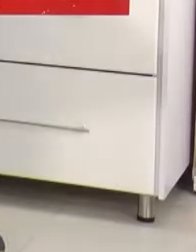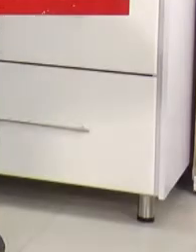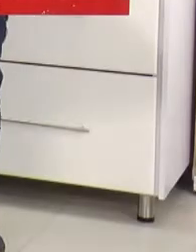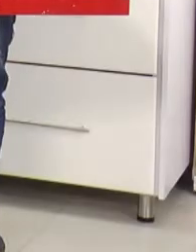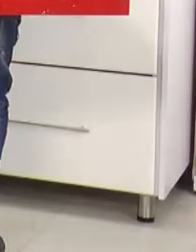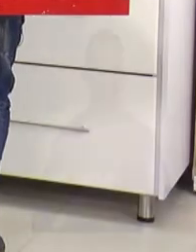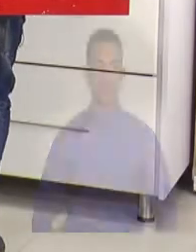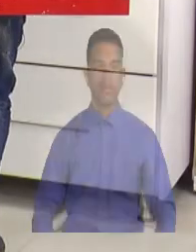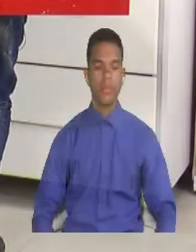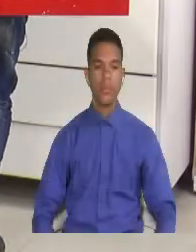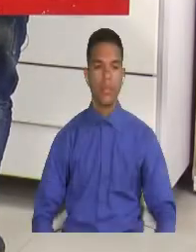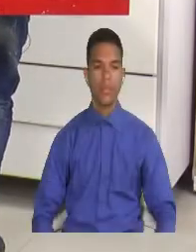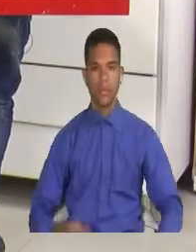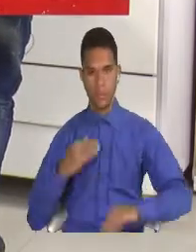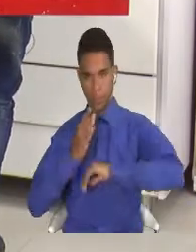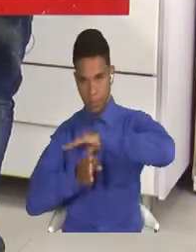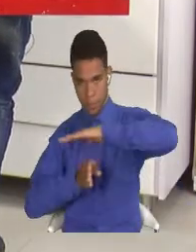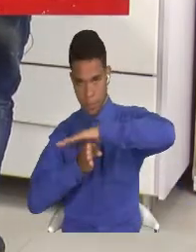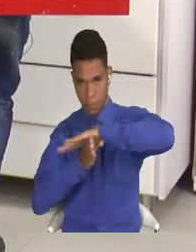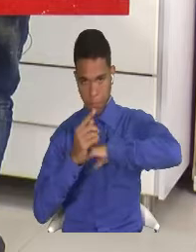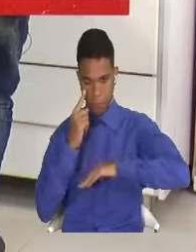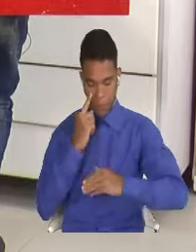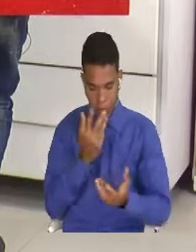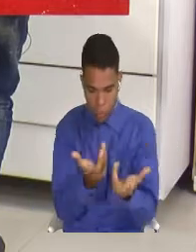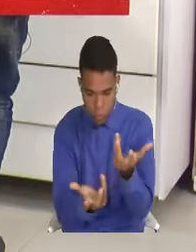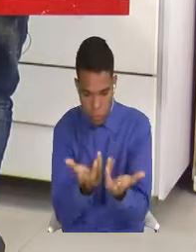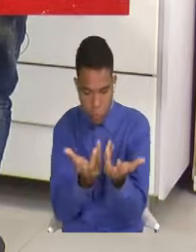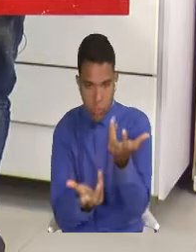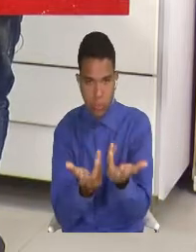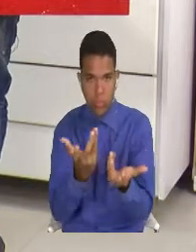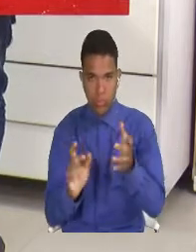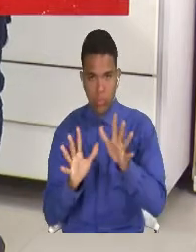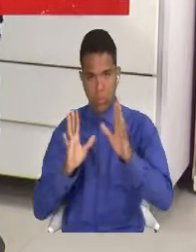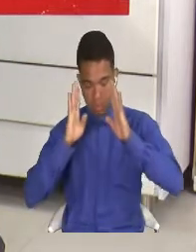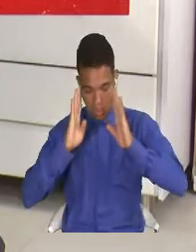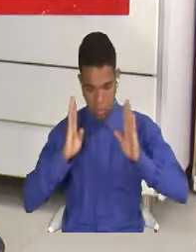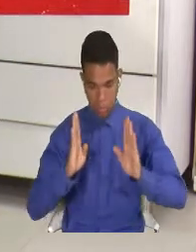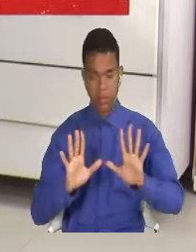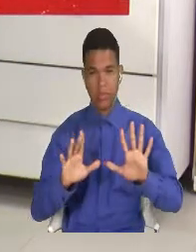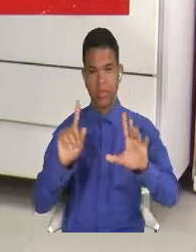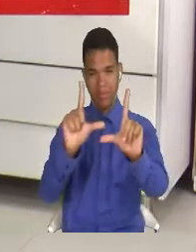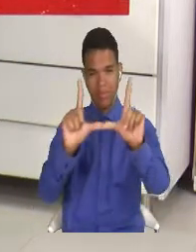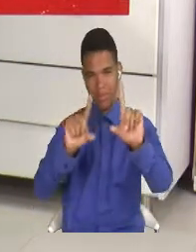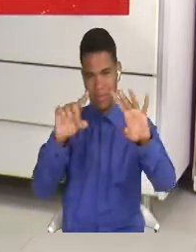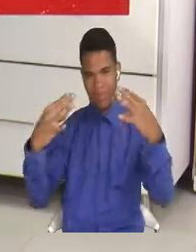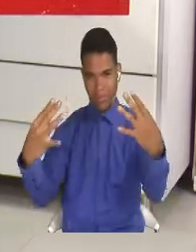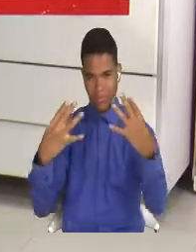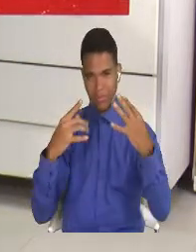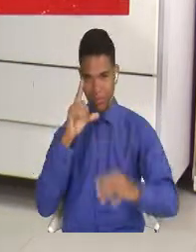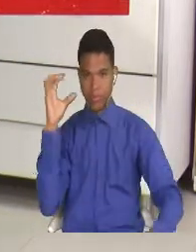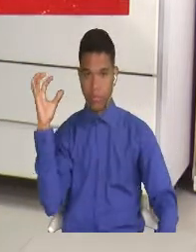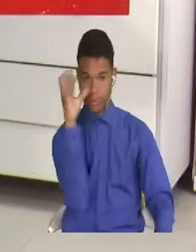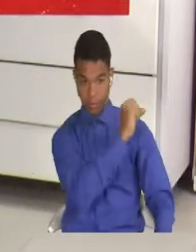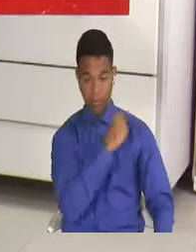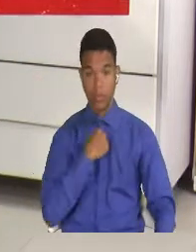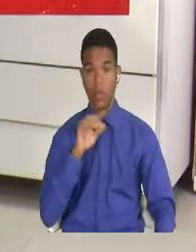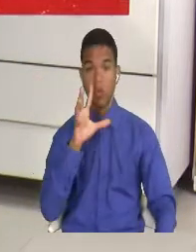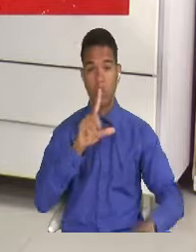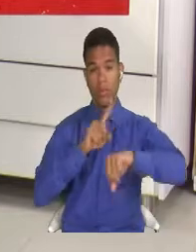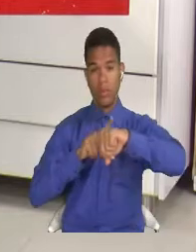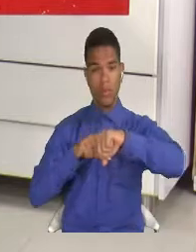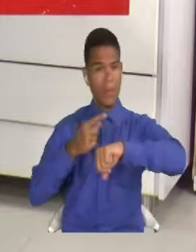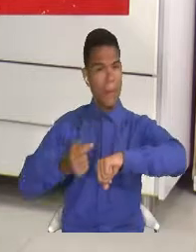A pedir de boca, caramba, y bueno, estamos aquí adelantando el plato porque ya ustedes, los televidentes en casa, pueden darse cuenta de que el tiempo es